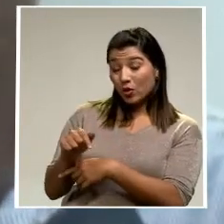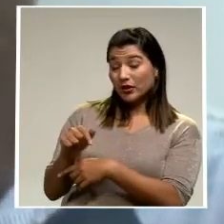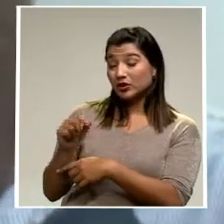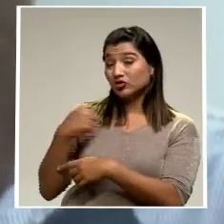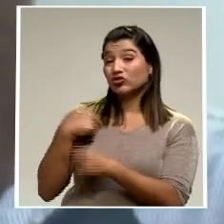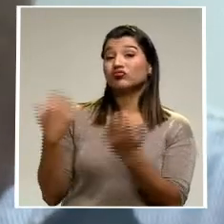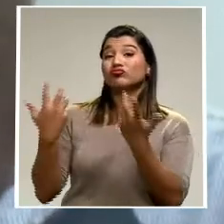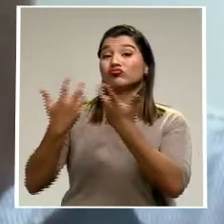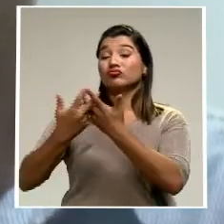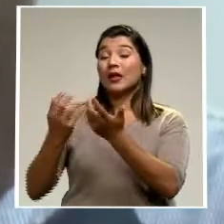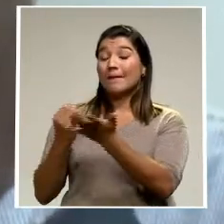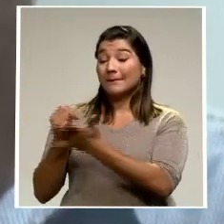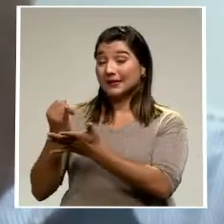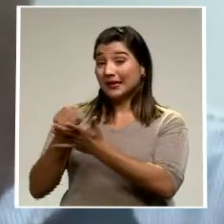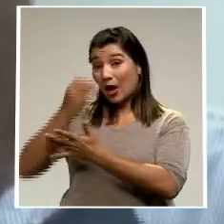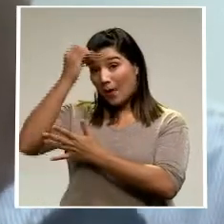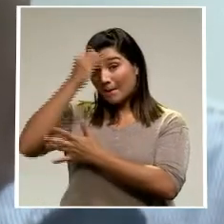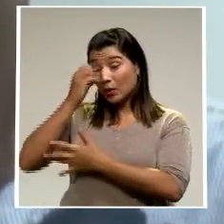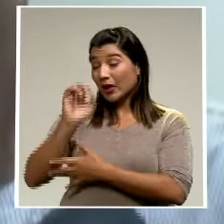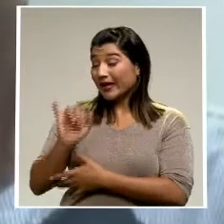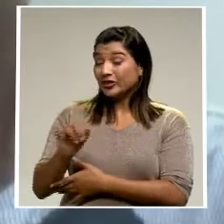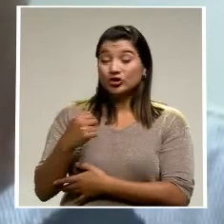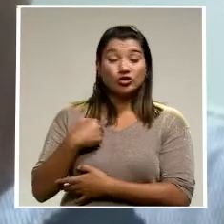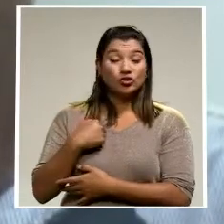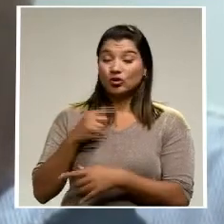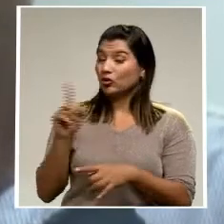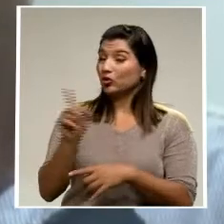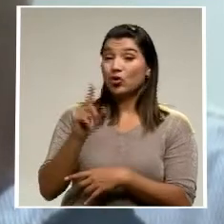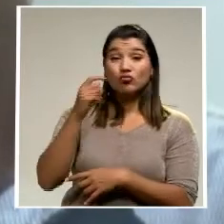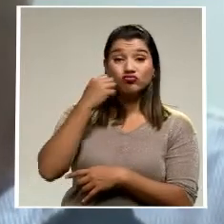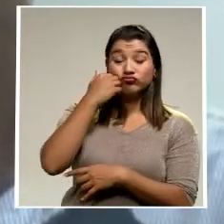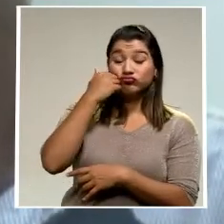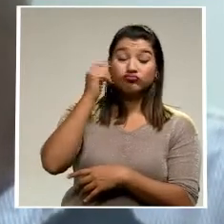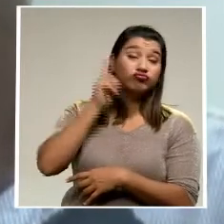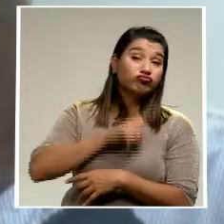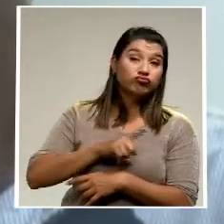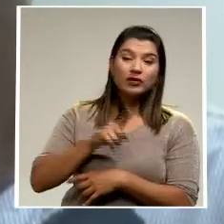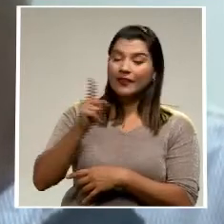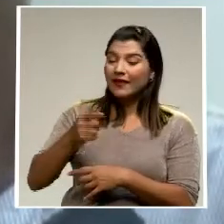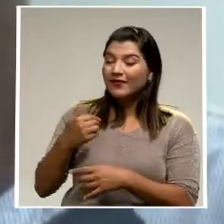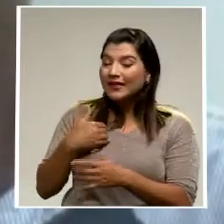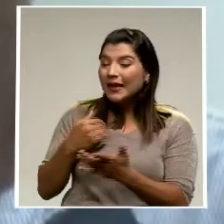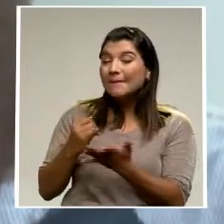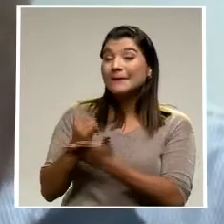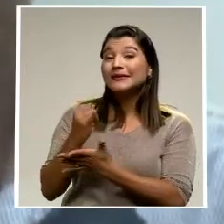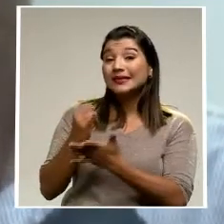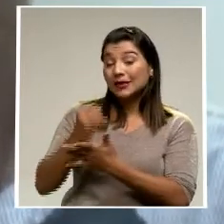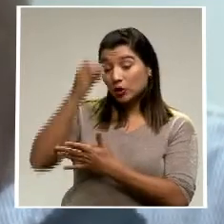esto no es algo que uno pueda intuir, ¿verdad? Esto tiene que ser con base en estudios de opinión serios.